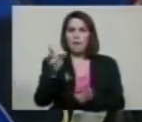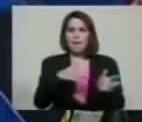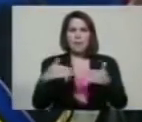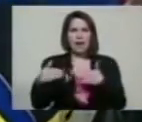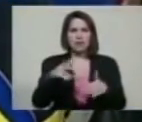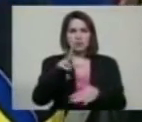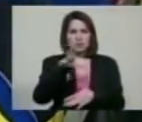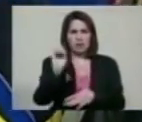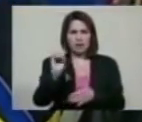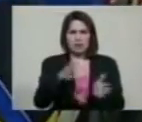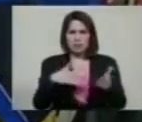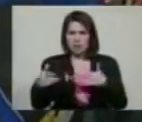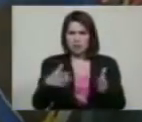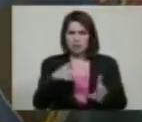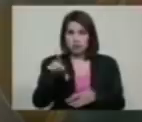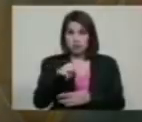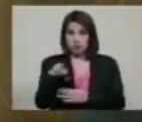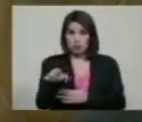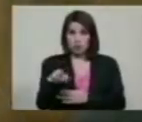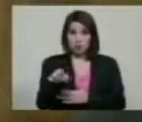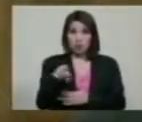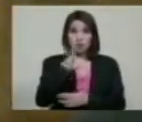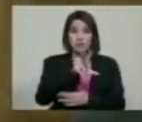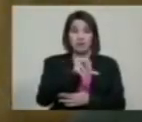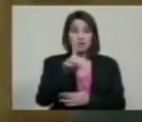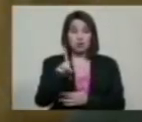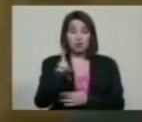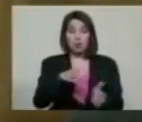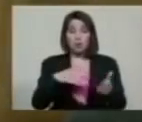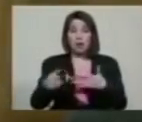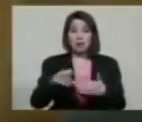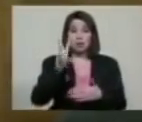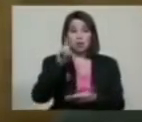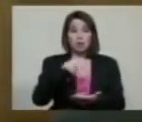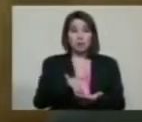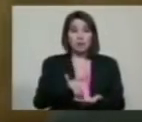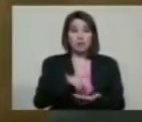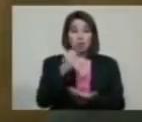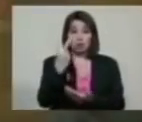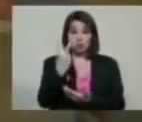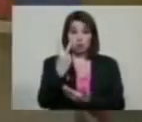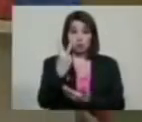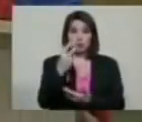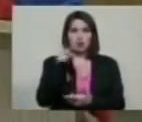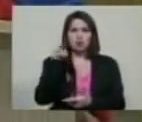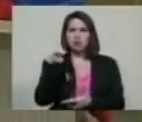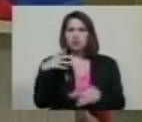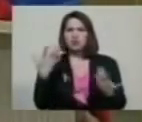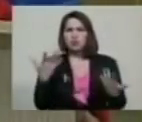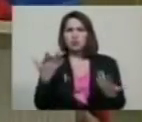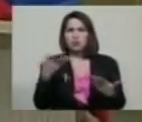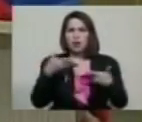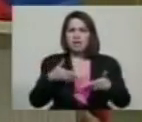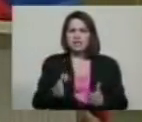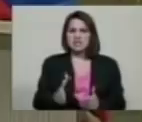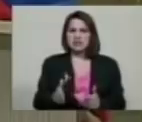30 de marzo me dijiste. 31 de marzo 2002. Y tú naciste